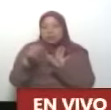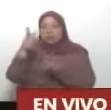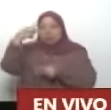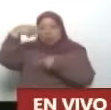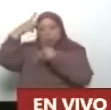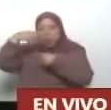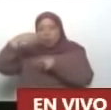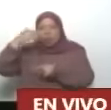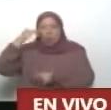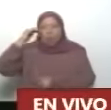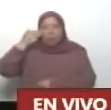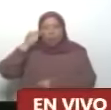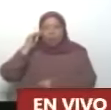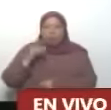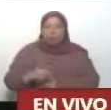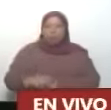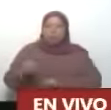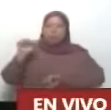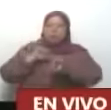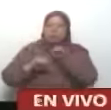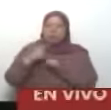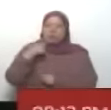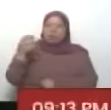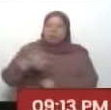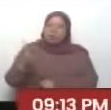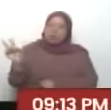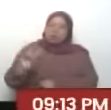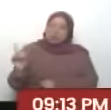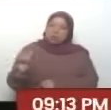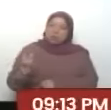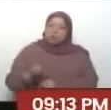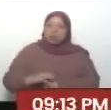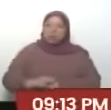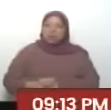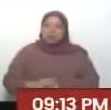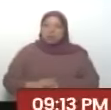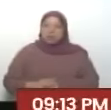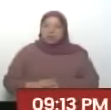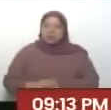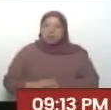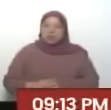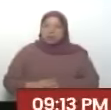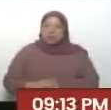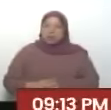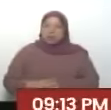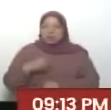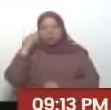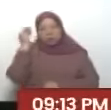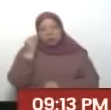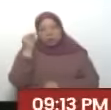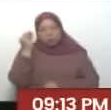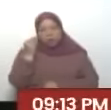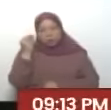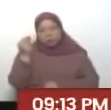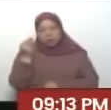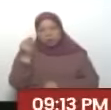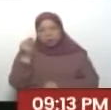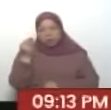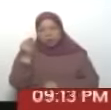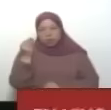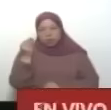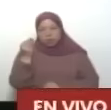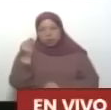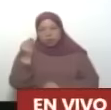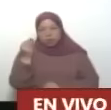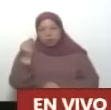sociales, defendiendo la verdad de Venezuela. Yo le decía a Silvia, yo creo